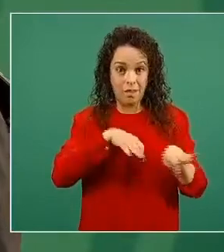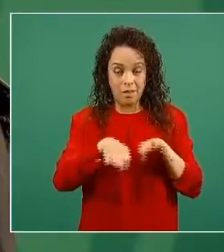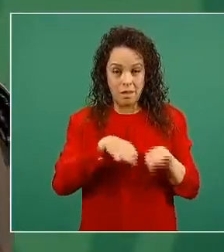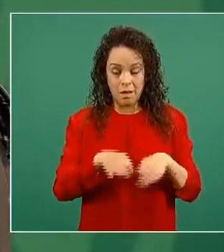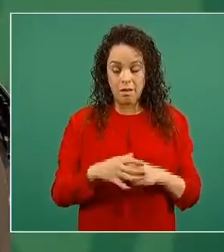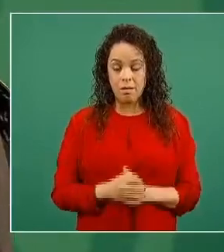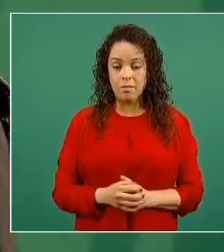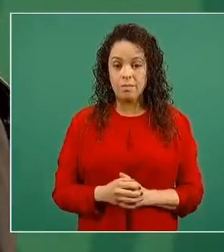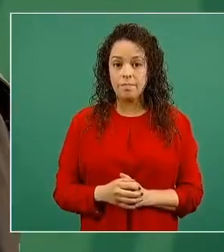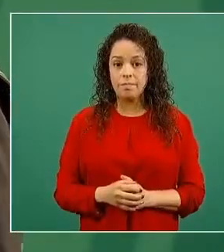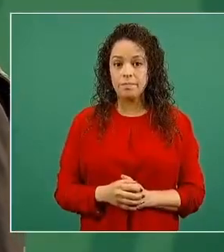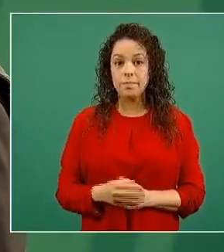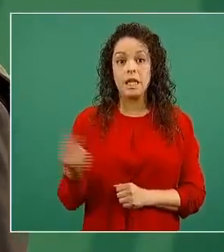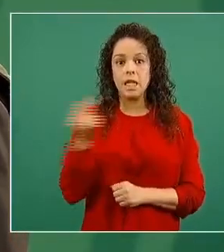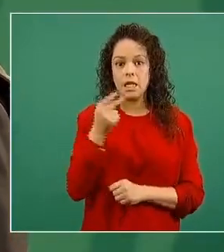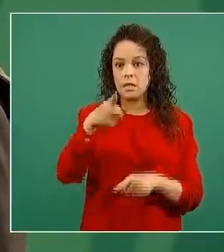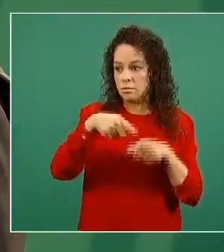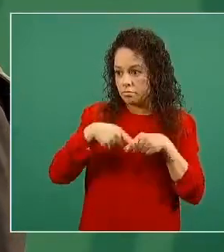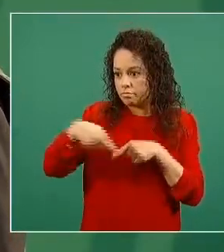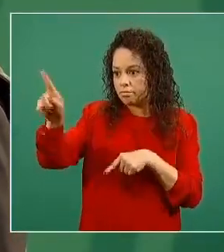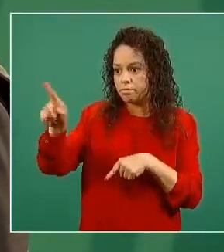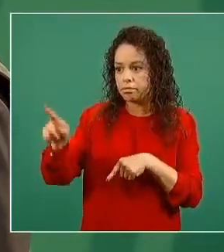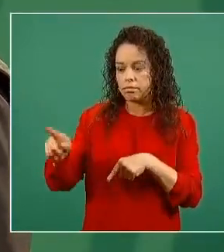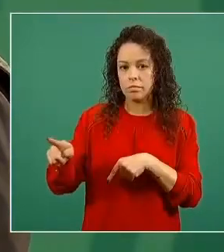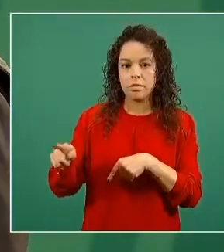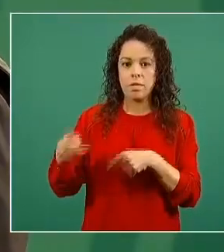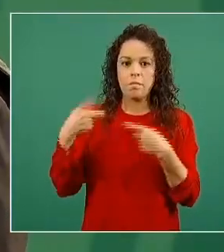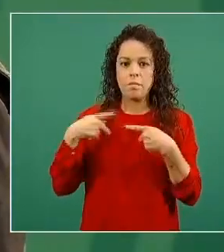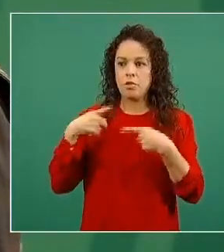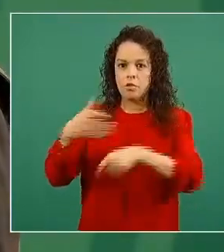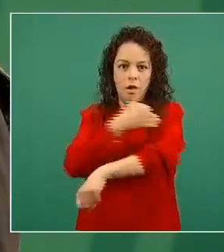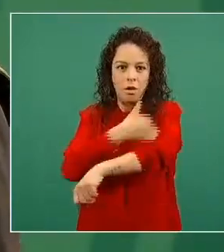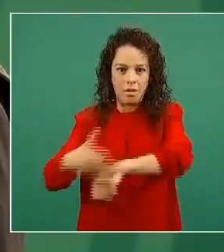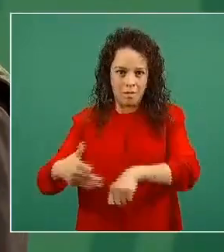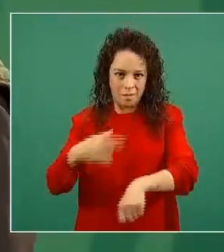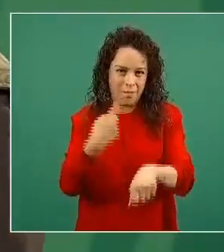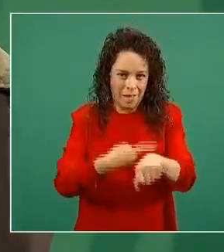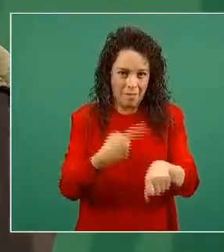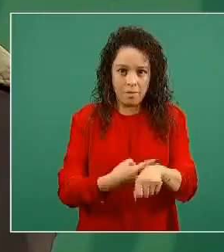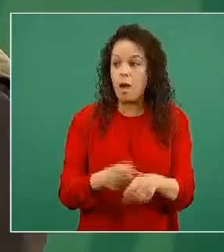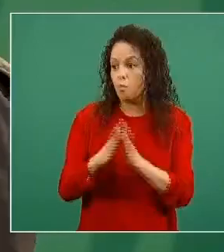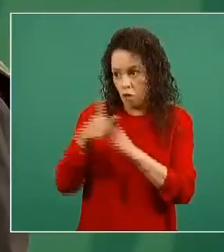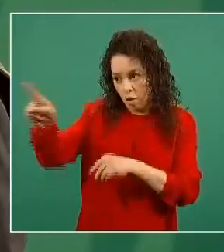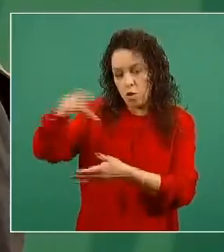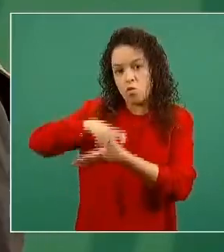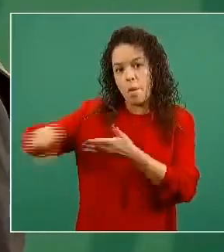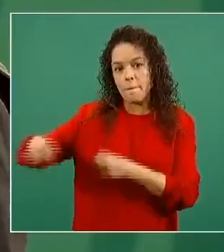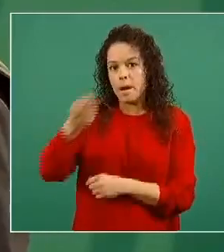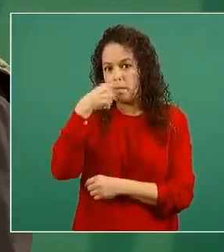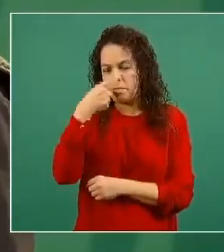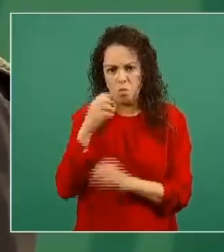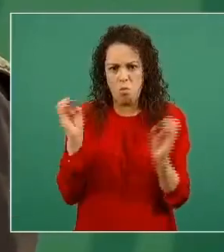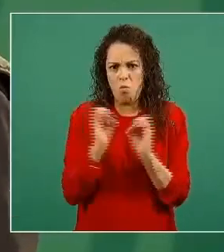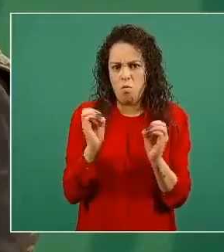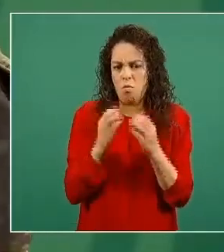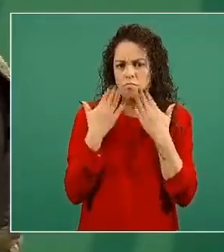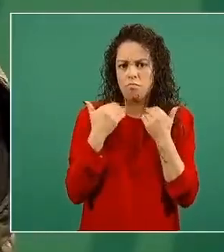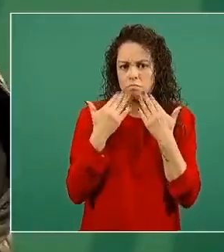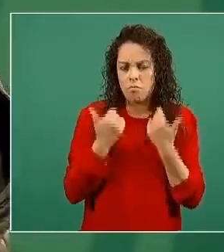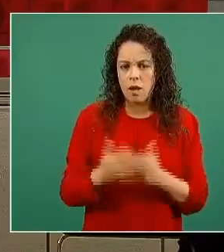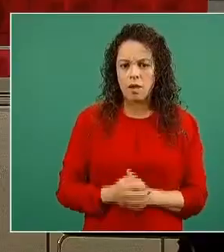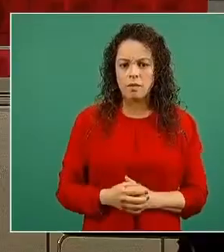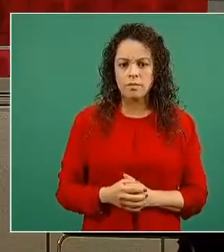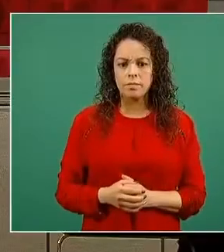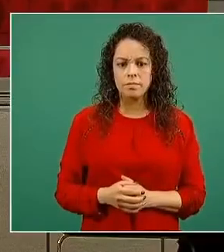le manden a comprar a los familiares. Y como lo hemos señalado desde el inicio, nosotros somos unos